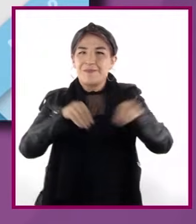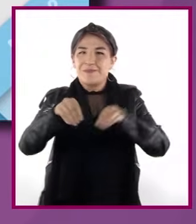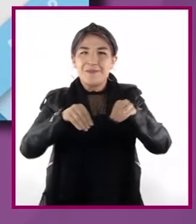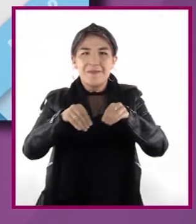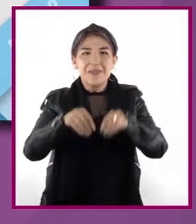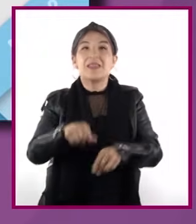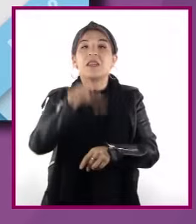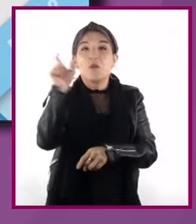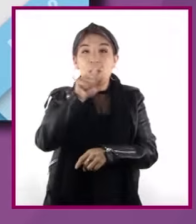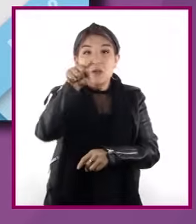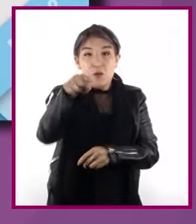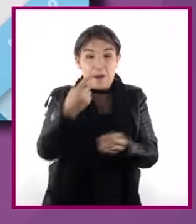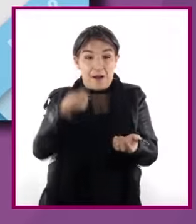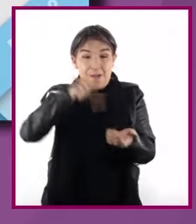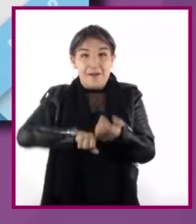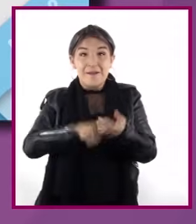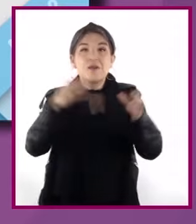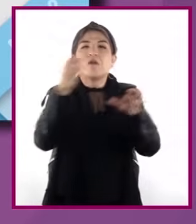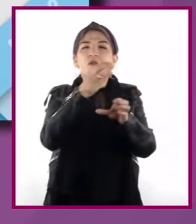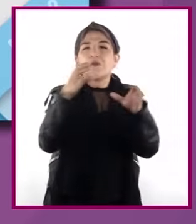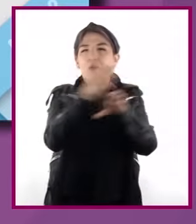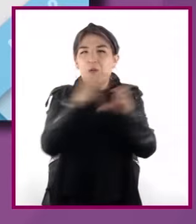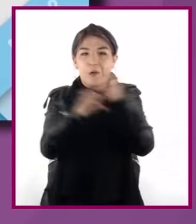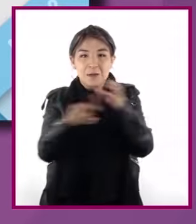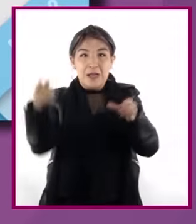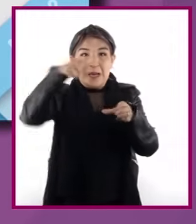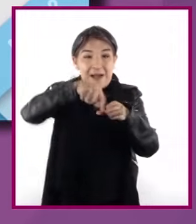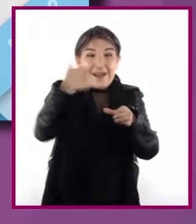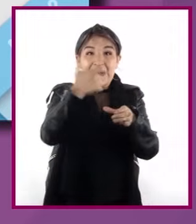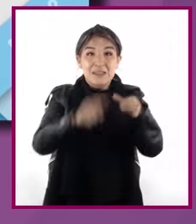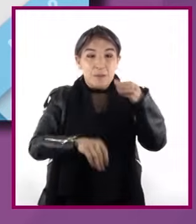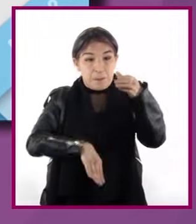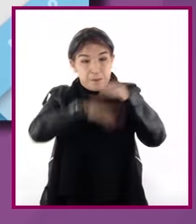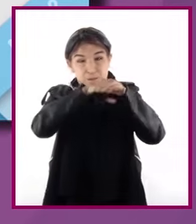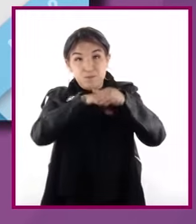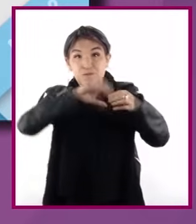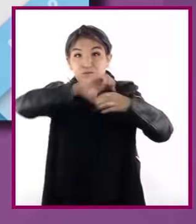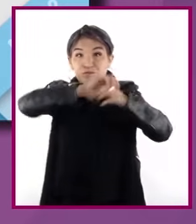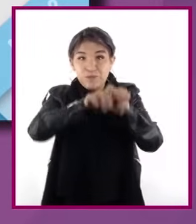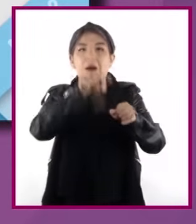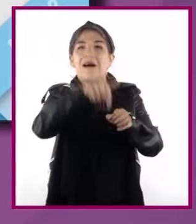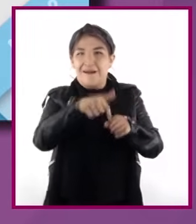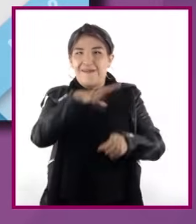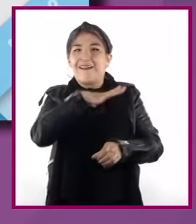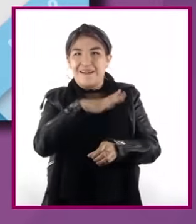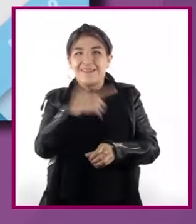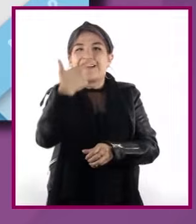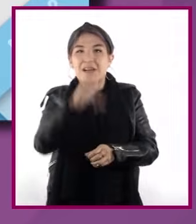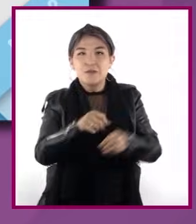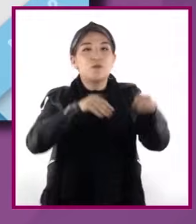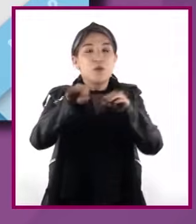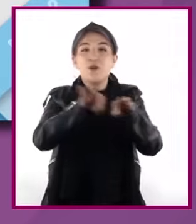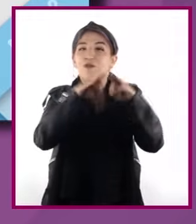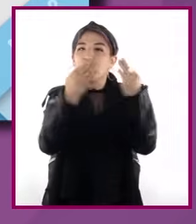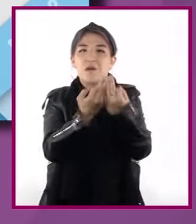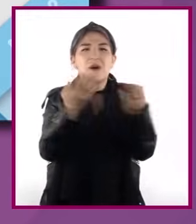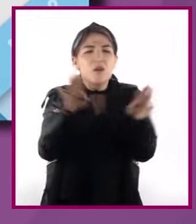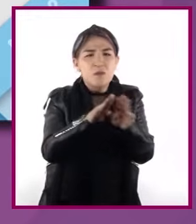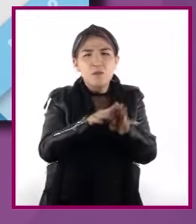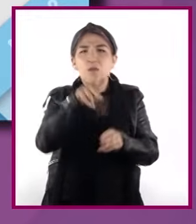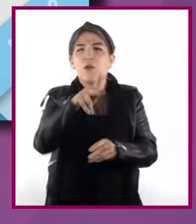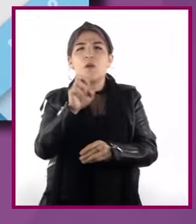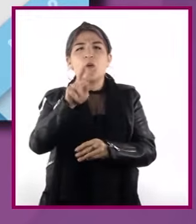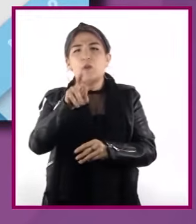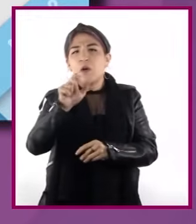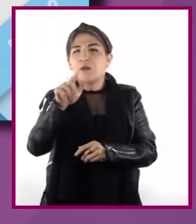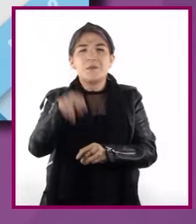y solo cuando estoy dentro de un recipiente pueden cuantificar mi masa, pero mi volumen y forma son indefinidos.